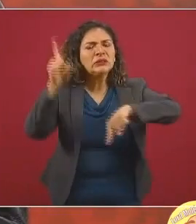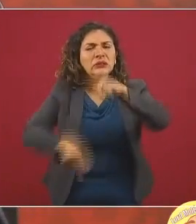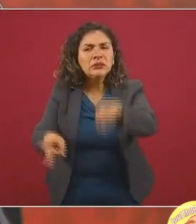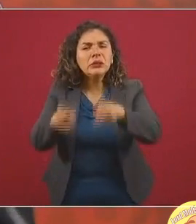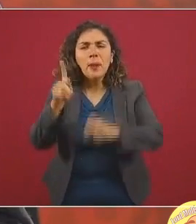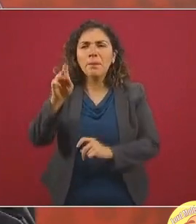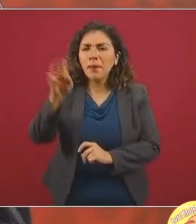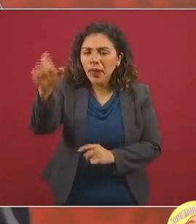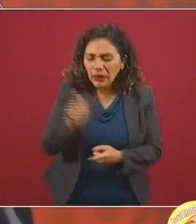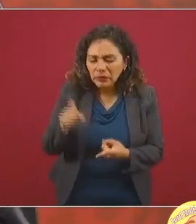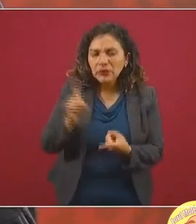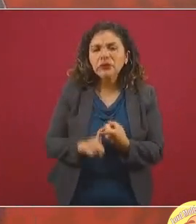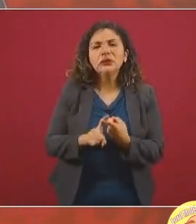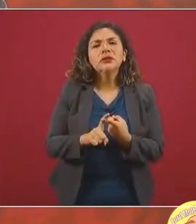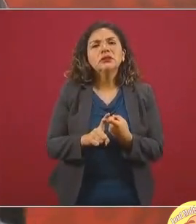a Pemex,